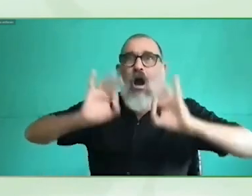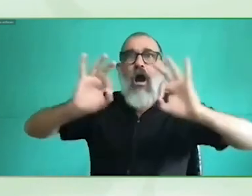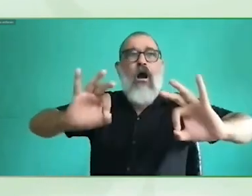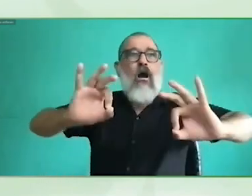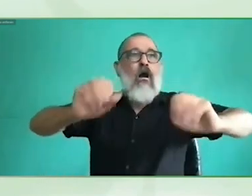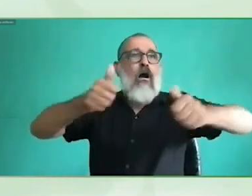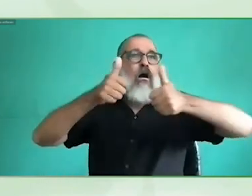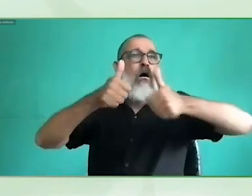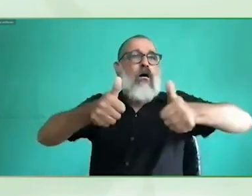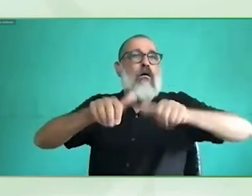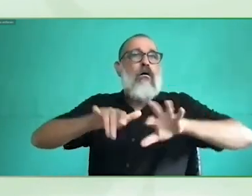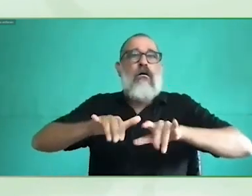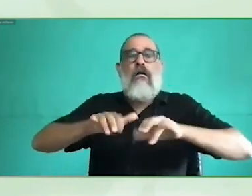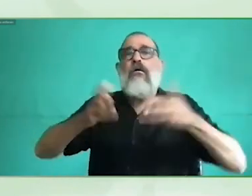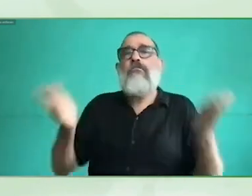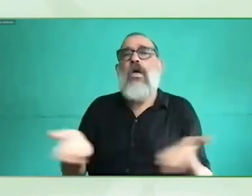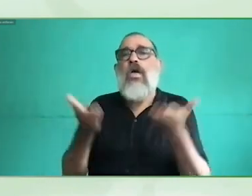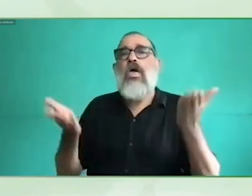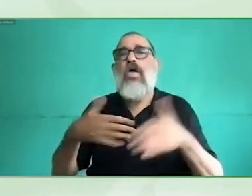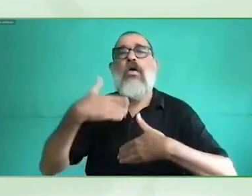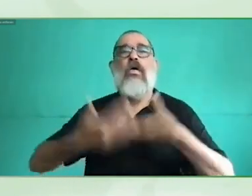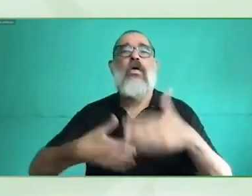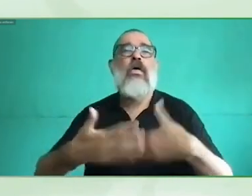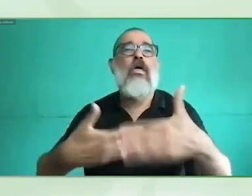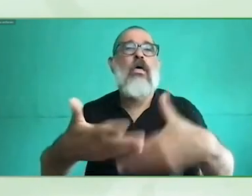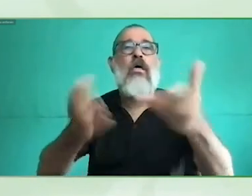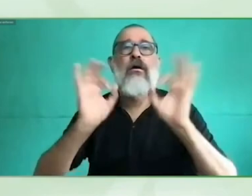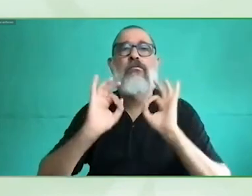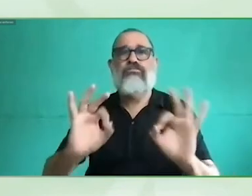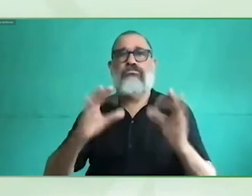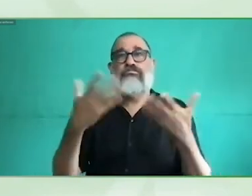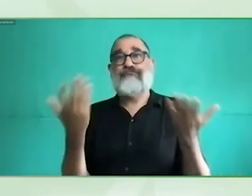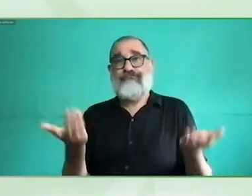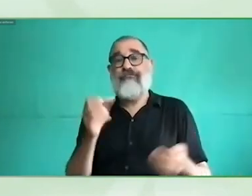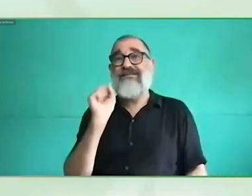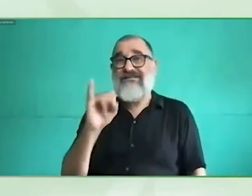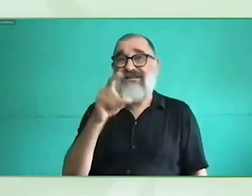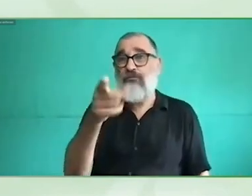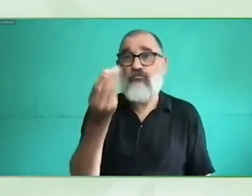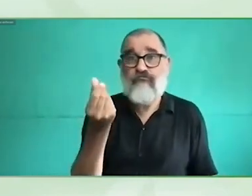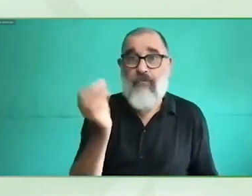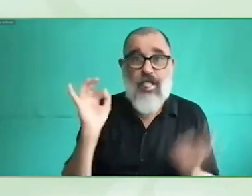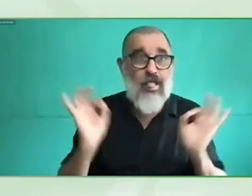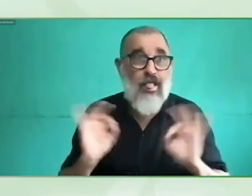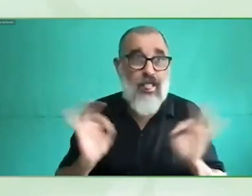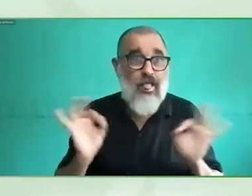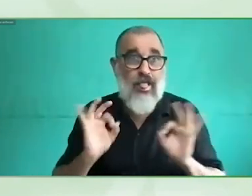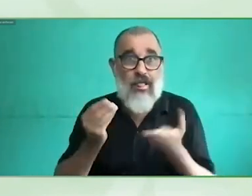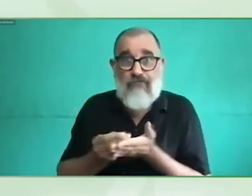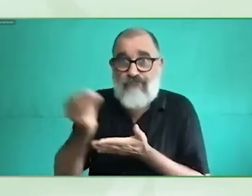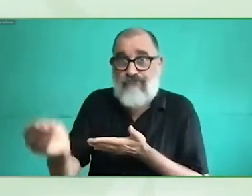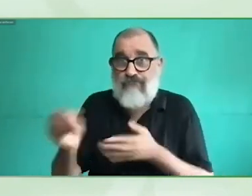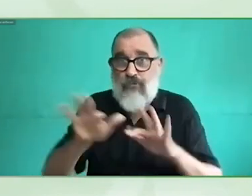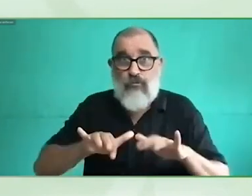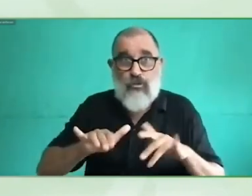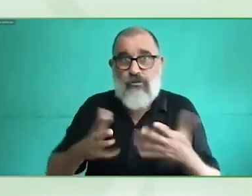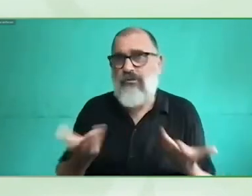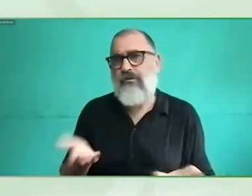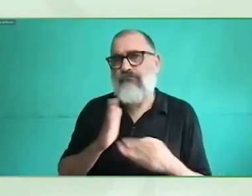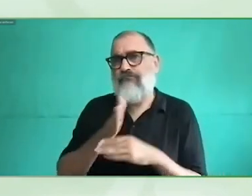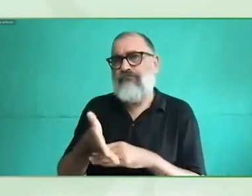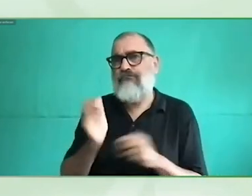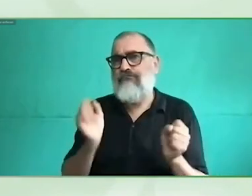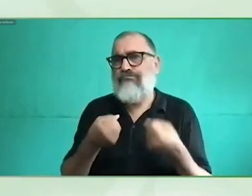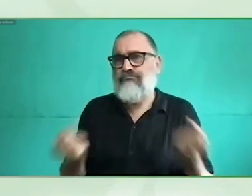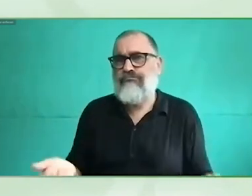comprar esa computadora no vas a acceder a esta oportunidad sí me pongo a pensar también en las mujeres